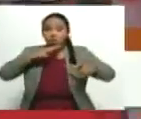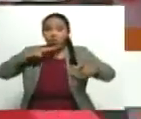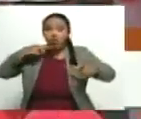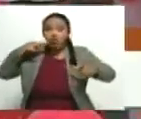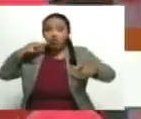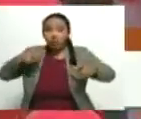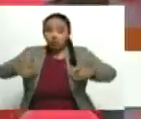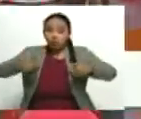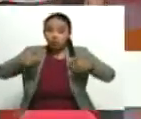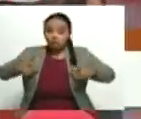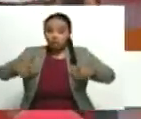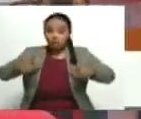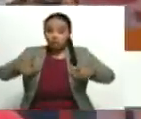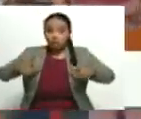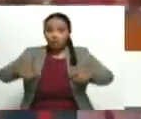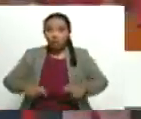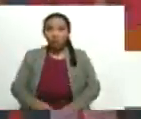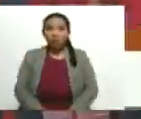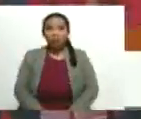¿Ah?